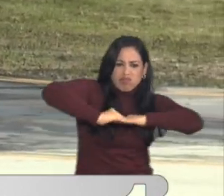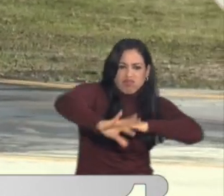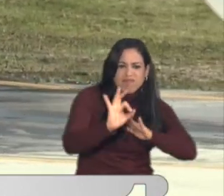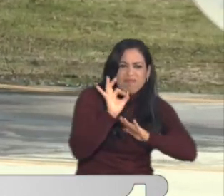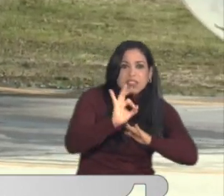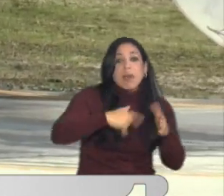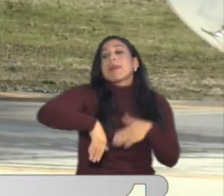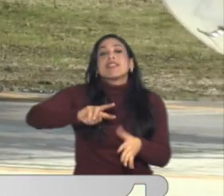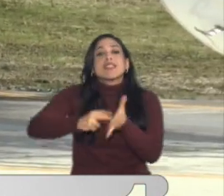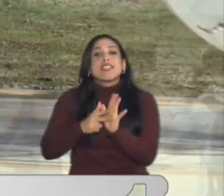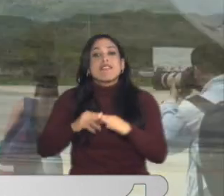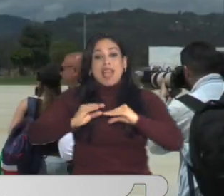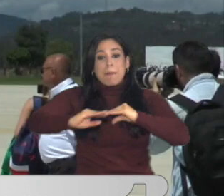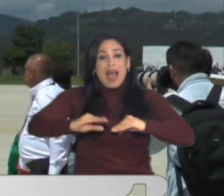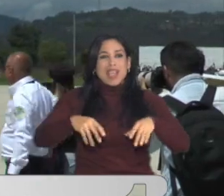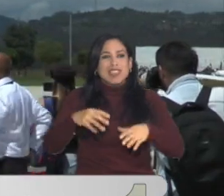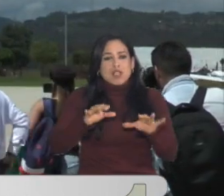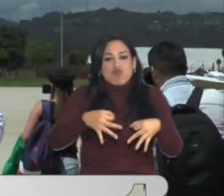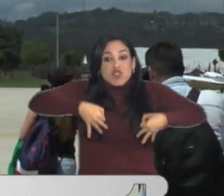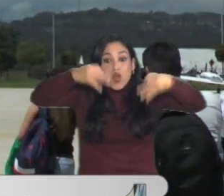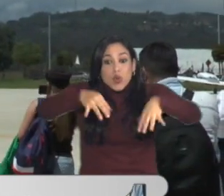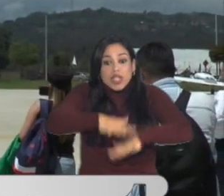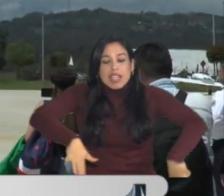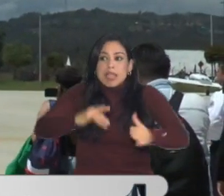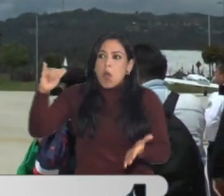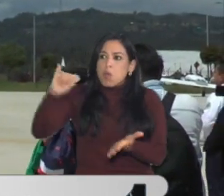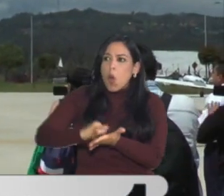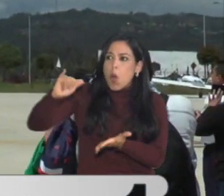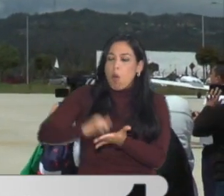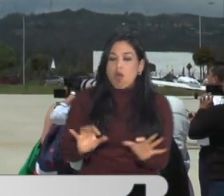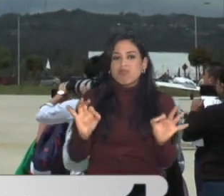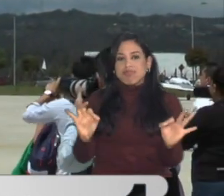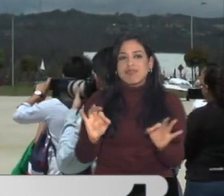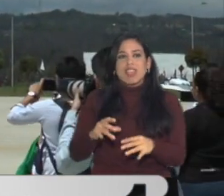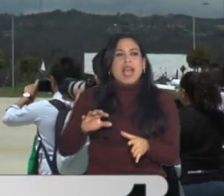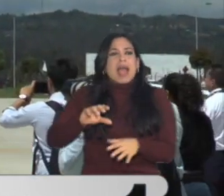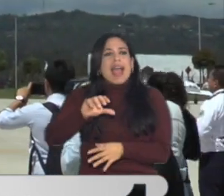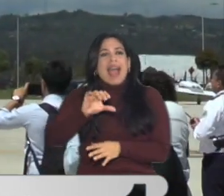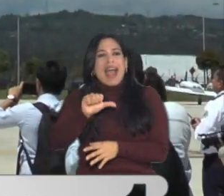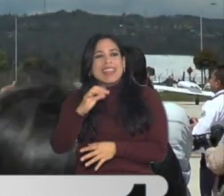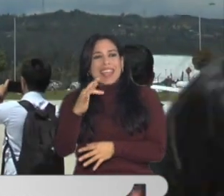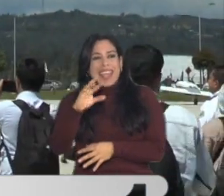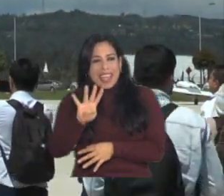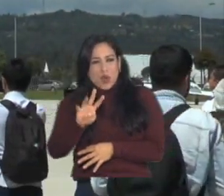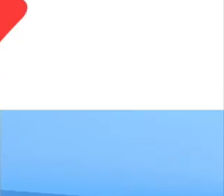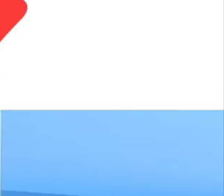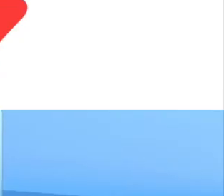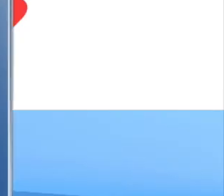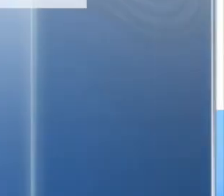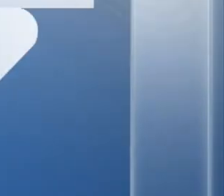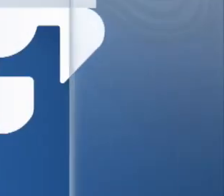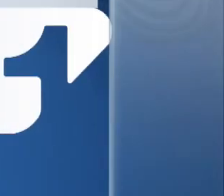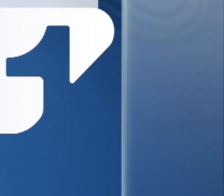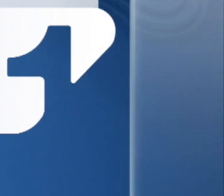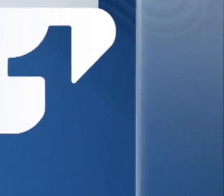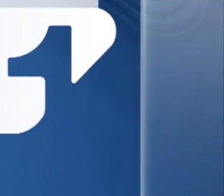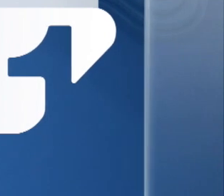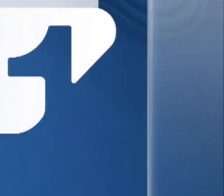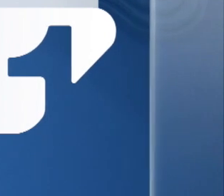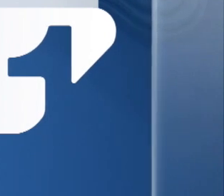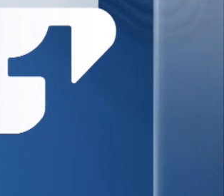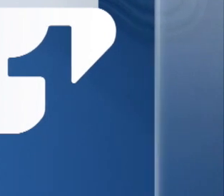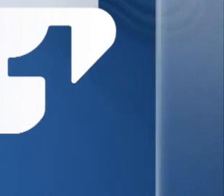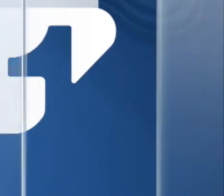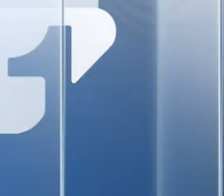pista y mejorar la plataforma y su seguridad para la llegada de aeronaves tipo ATR-42.